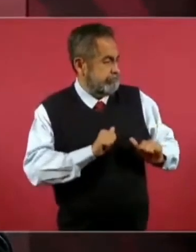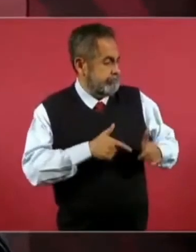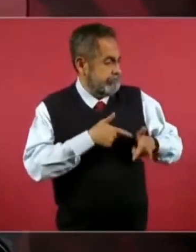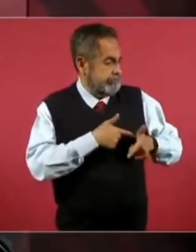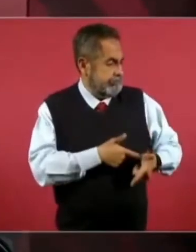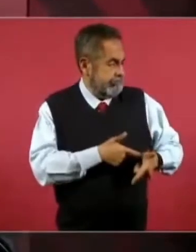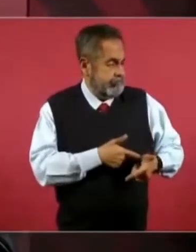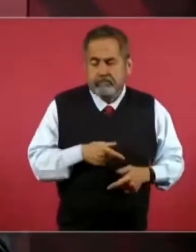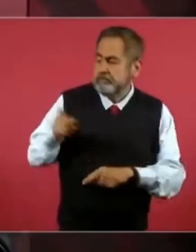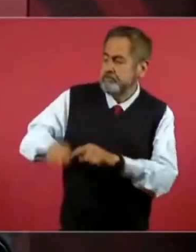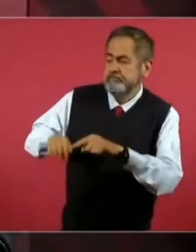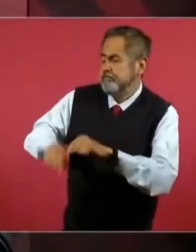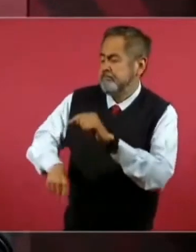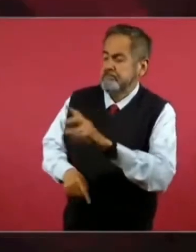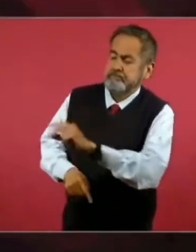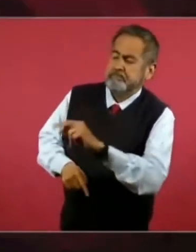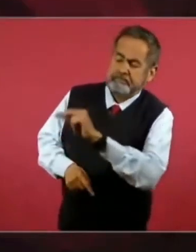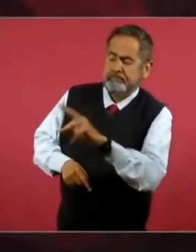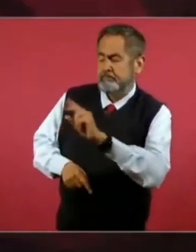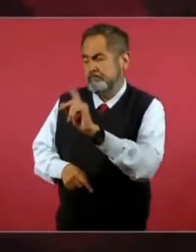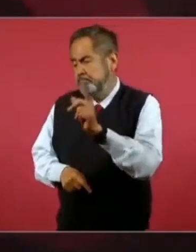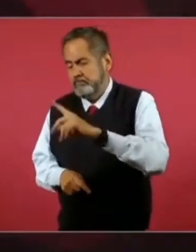para que haya una auténtica legalidad.